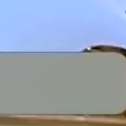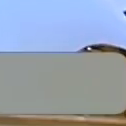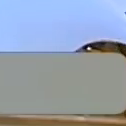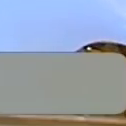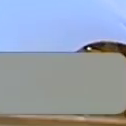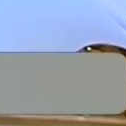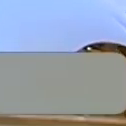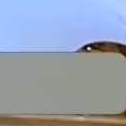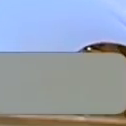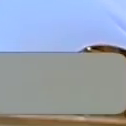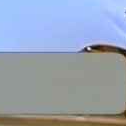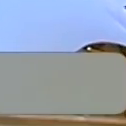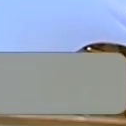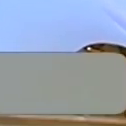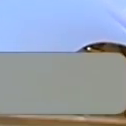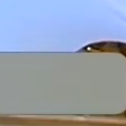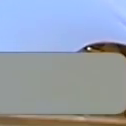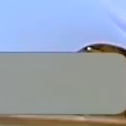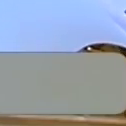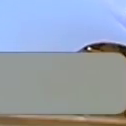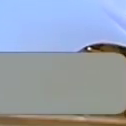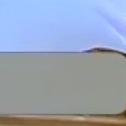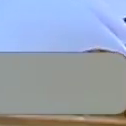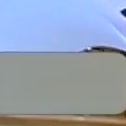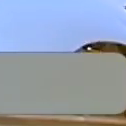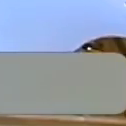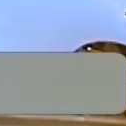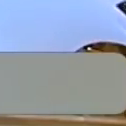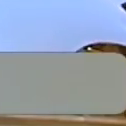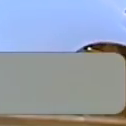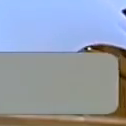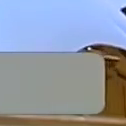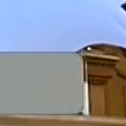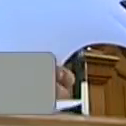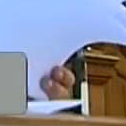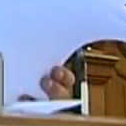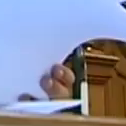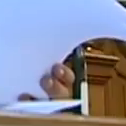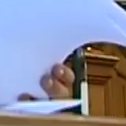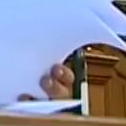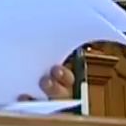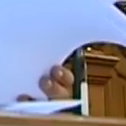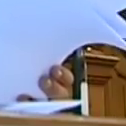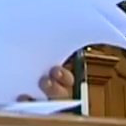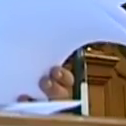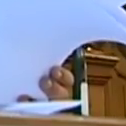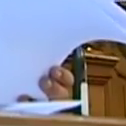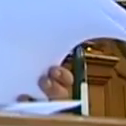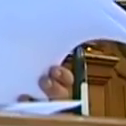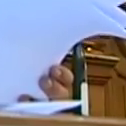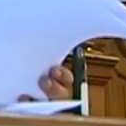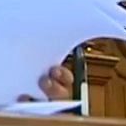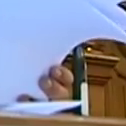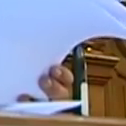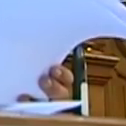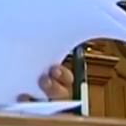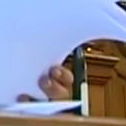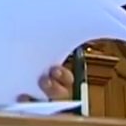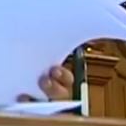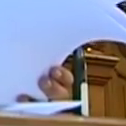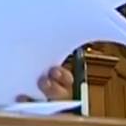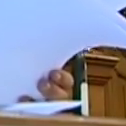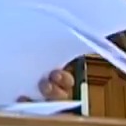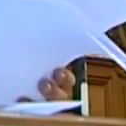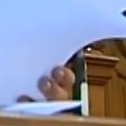En este punto, el primer vicepresidente concedió el derecho de palabra y el uso de la tribuna de oradores al segundo vicepresidente, Elvis